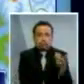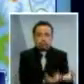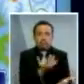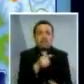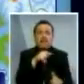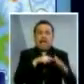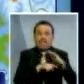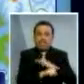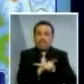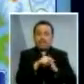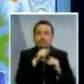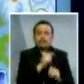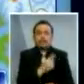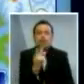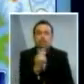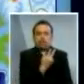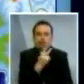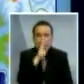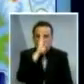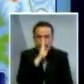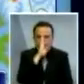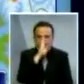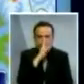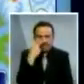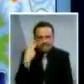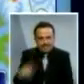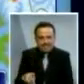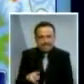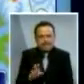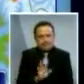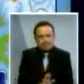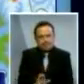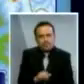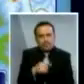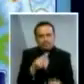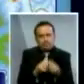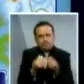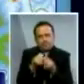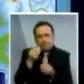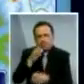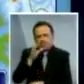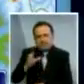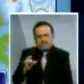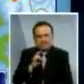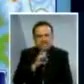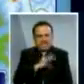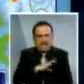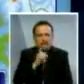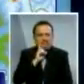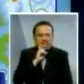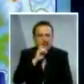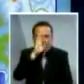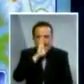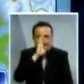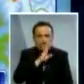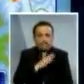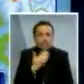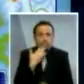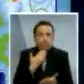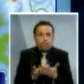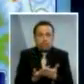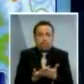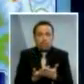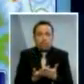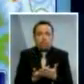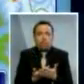de su casa están los dos perros que son las mascotas de la casa, como tienen cientos de chilenos, miles de chilenos. Y cuando los niños le